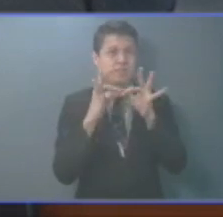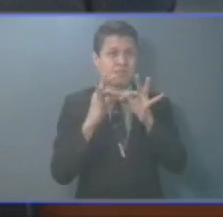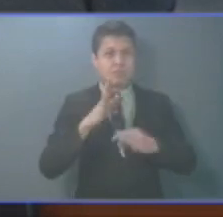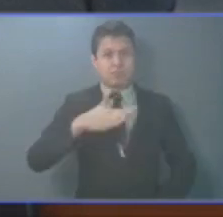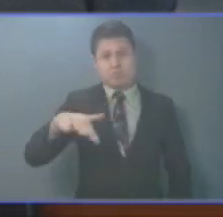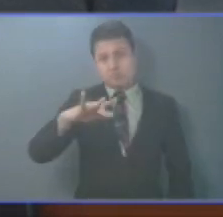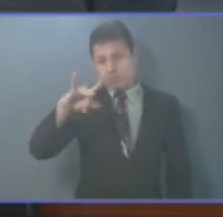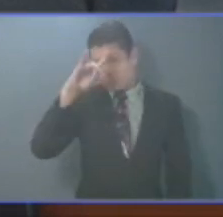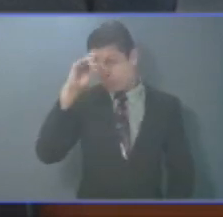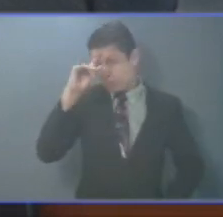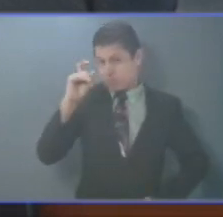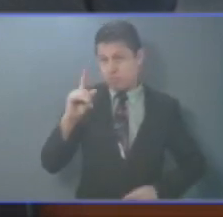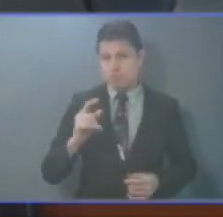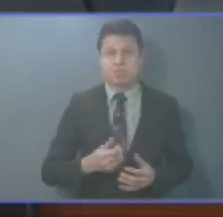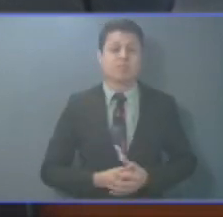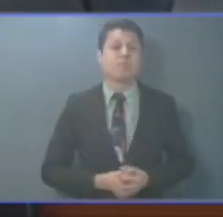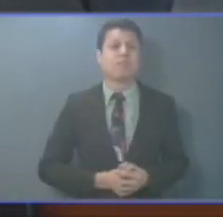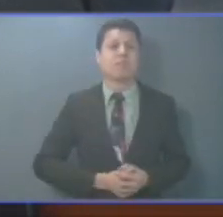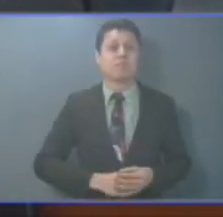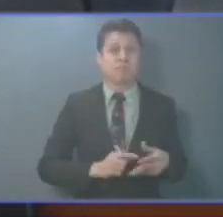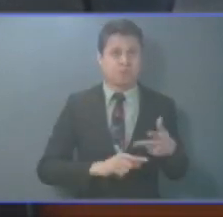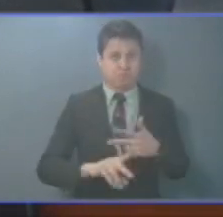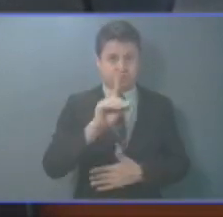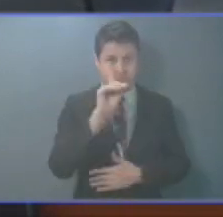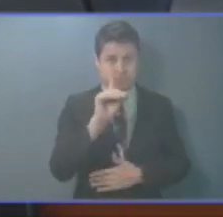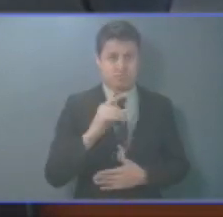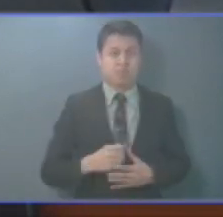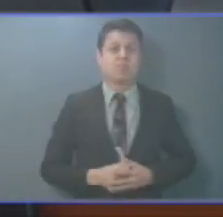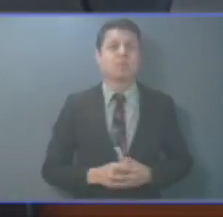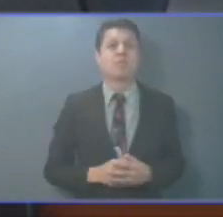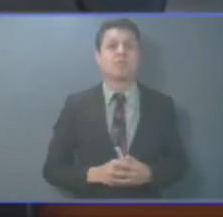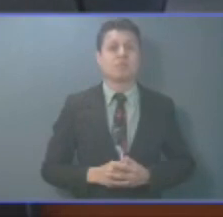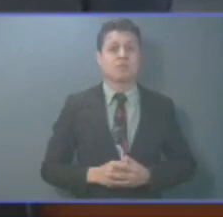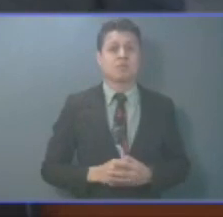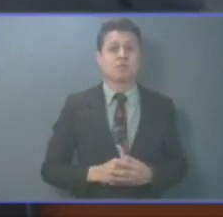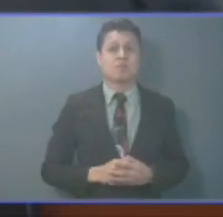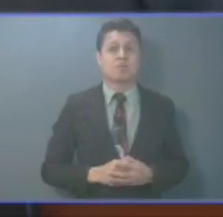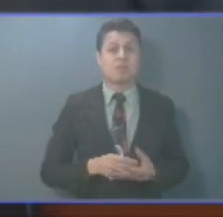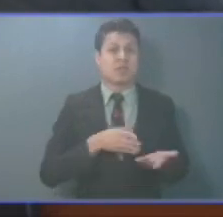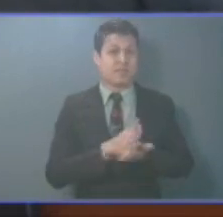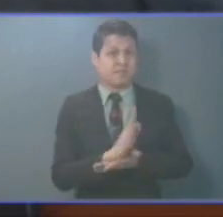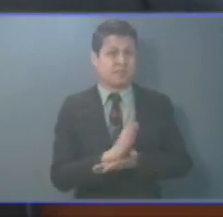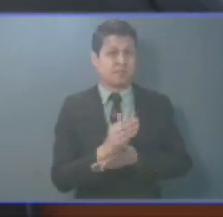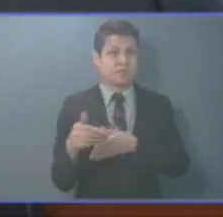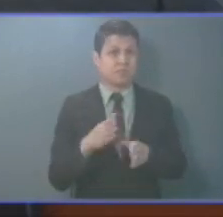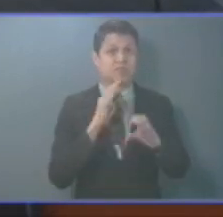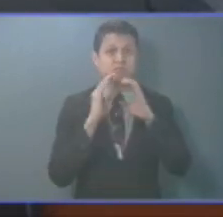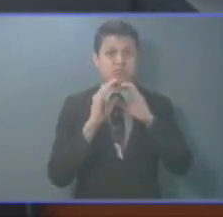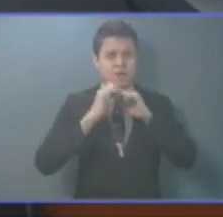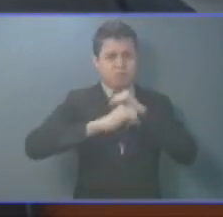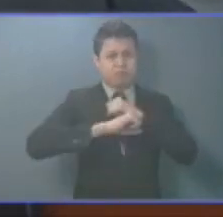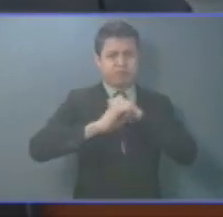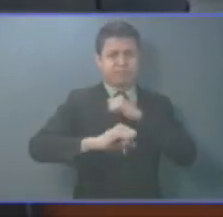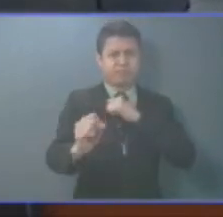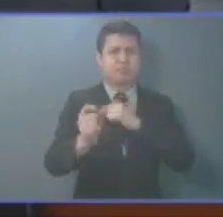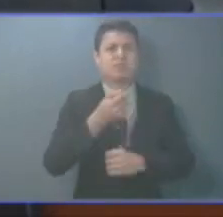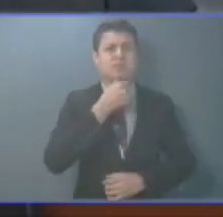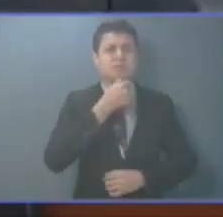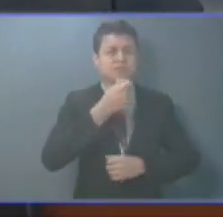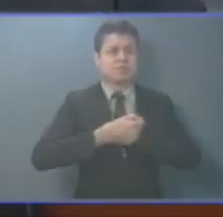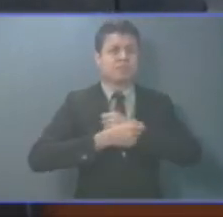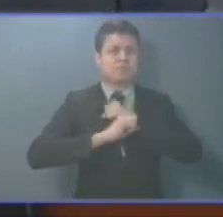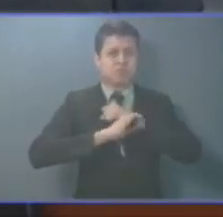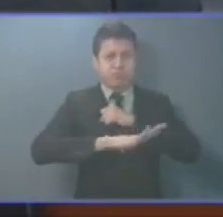trabajo y el ámbito laboral. D. Impulsar en los medios de comunicación la difusión del respeto